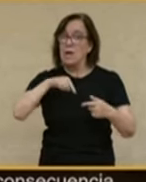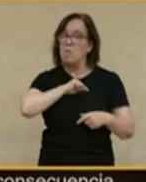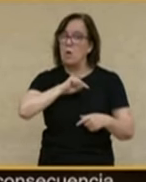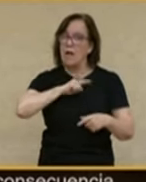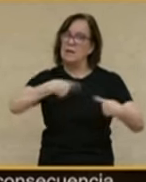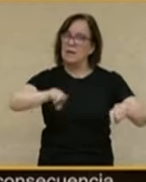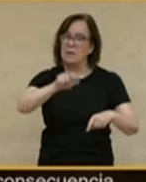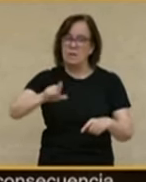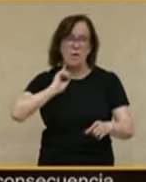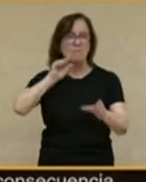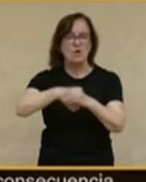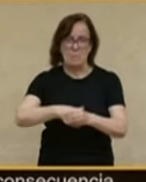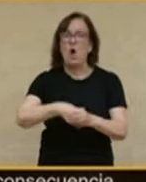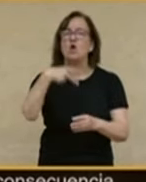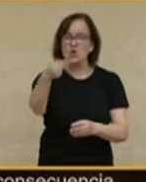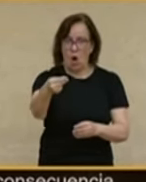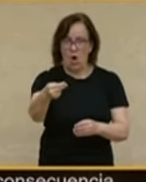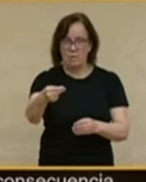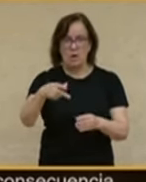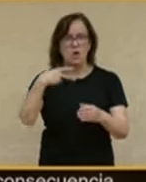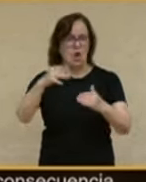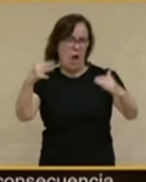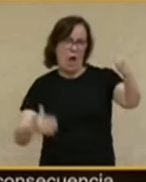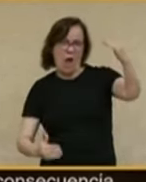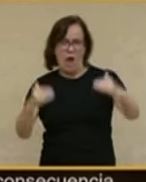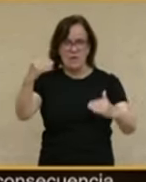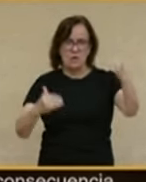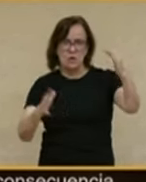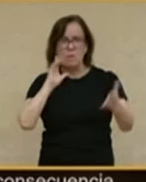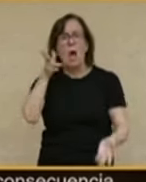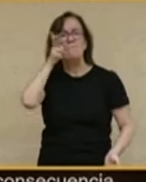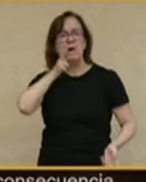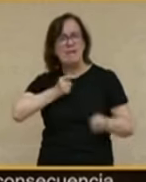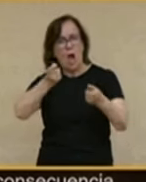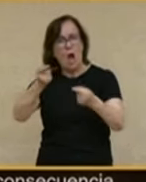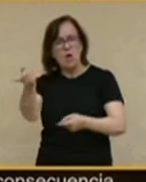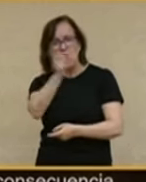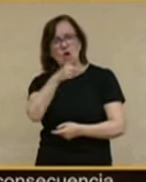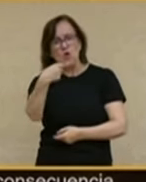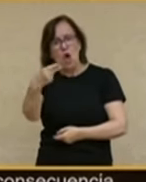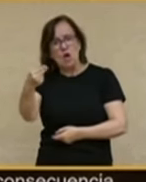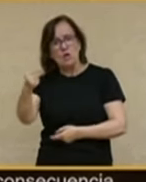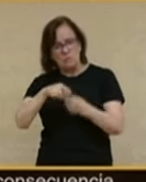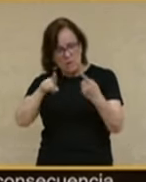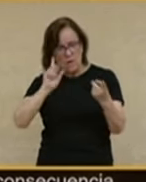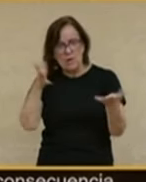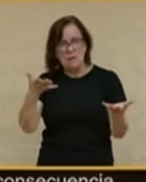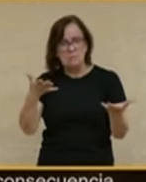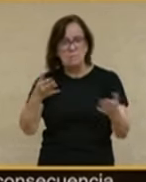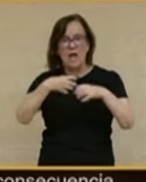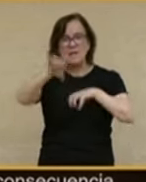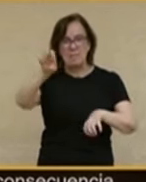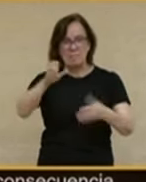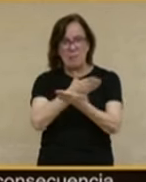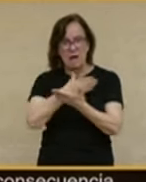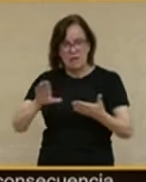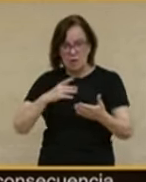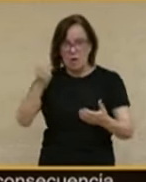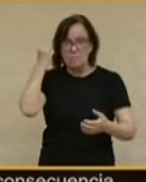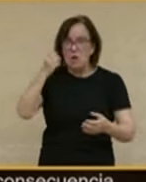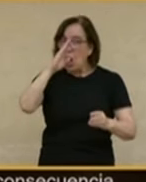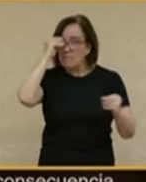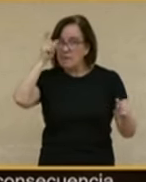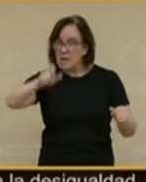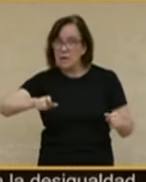españoles. Votemos no. No a la desigualdad, no a los privilegios, no a atacar la separación de poderes, no a olvidar a los